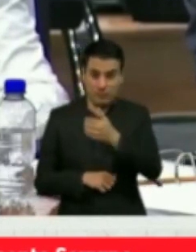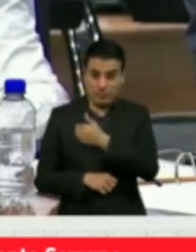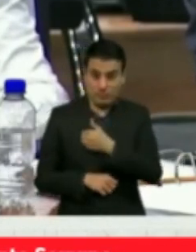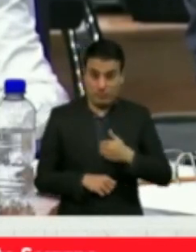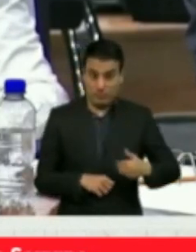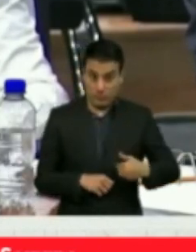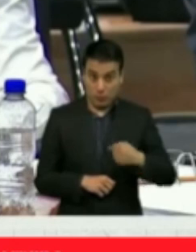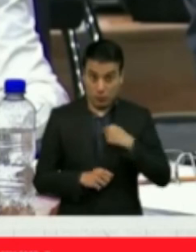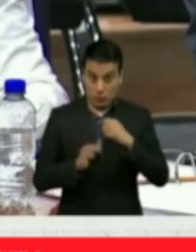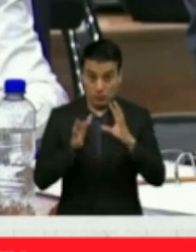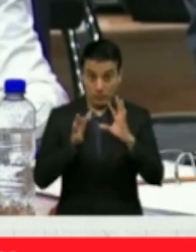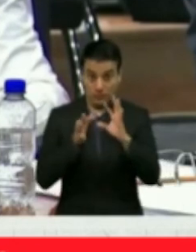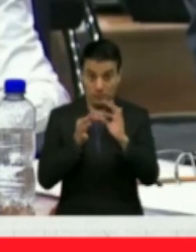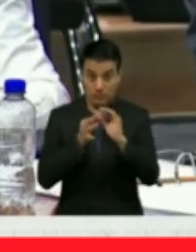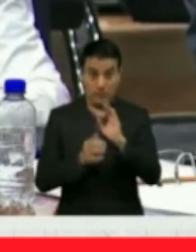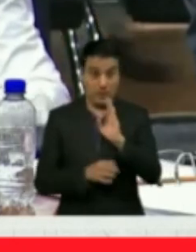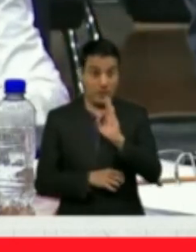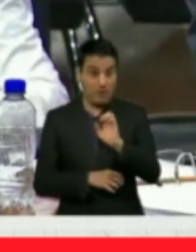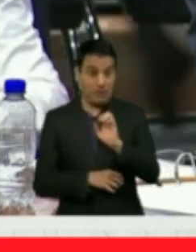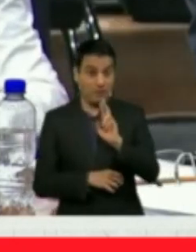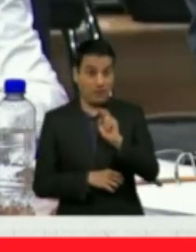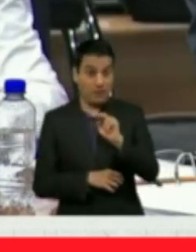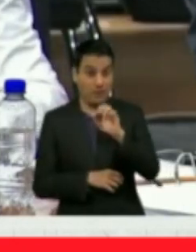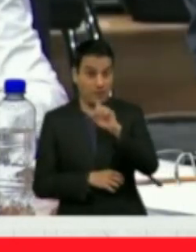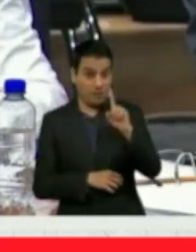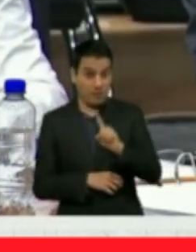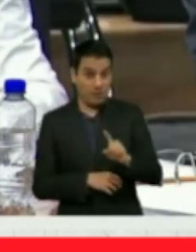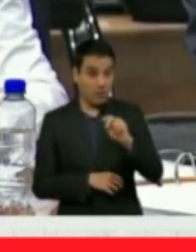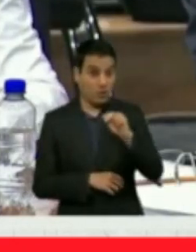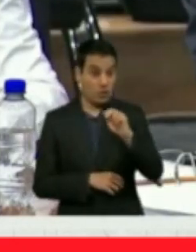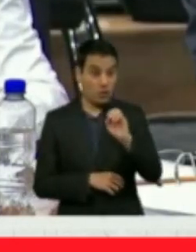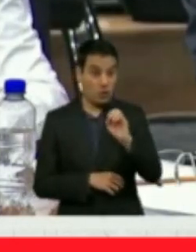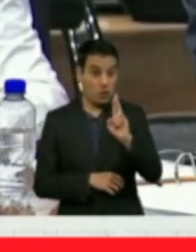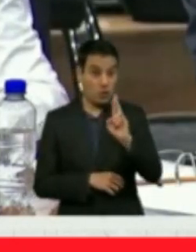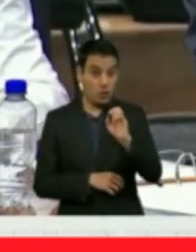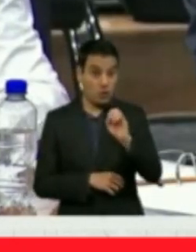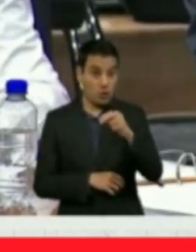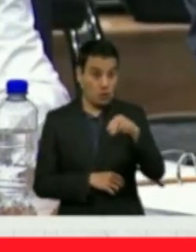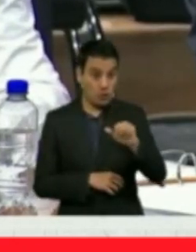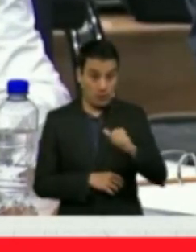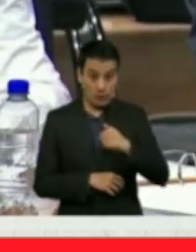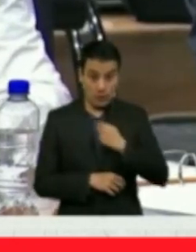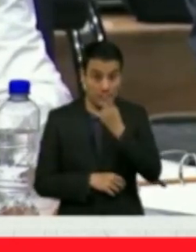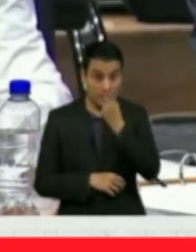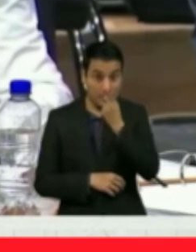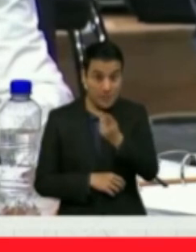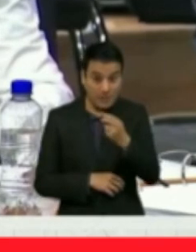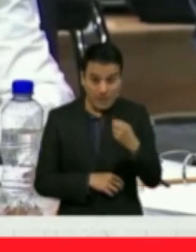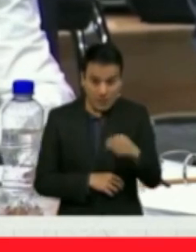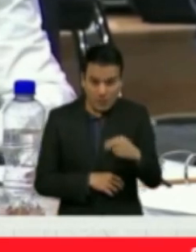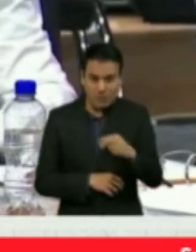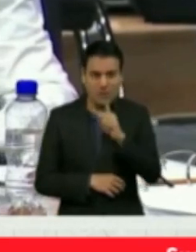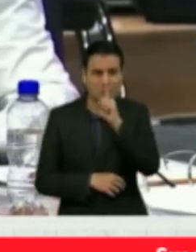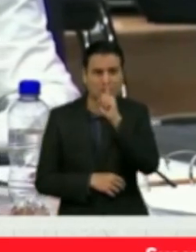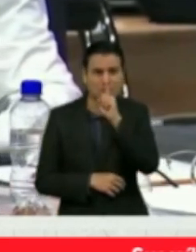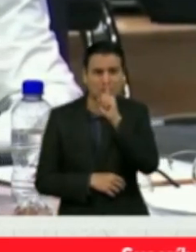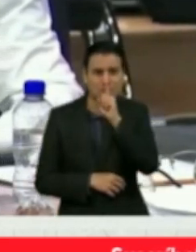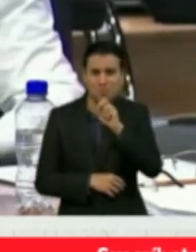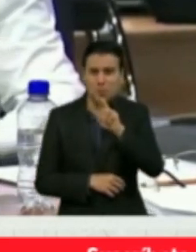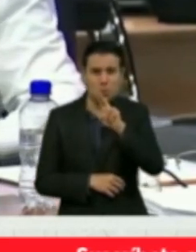Fernández Noroña por su nombre en mi intervención de la sesión pasada nunca lo mencioné por su